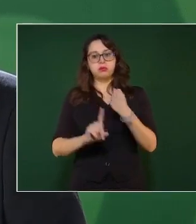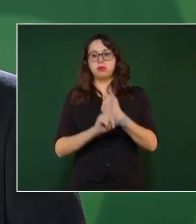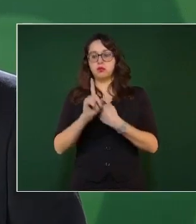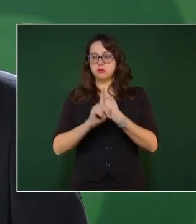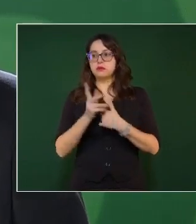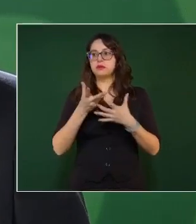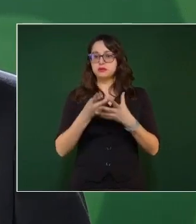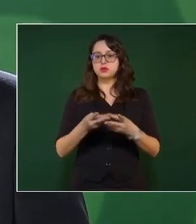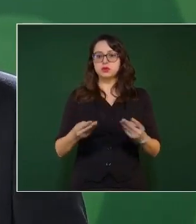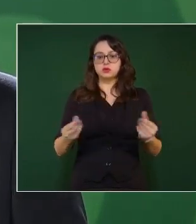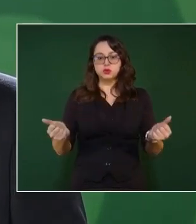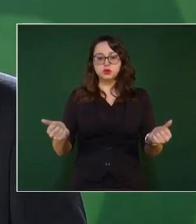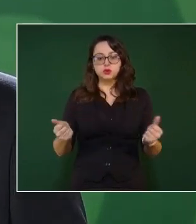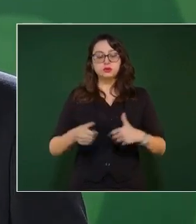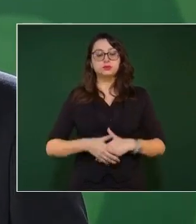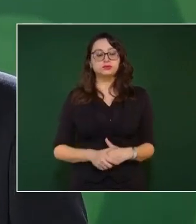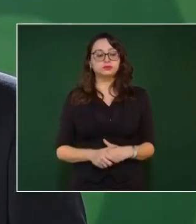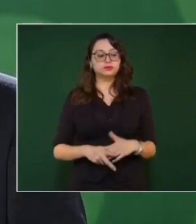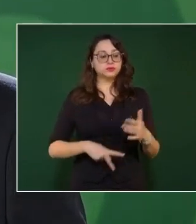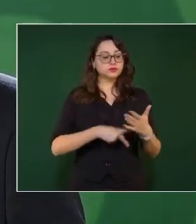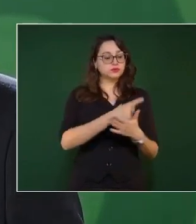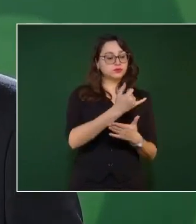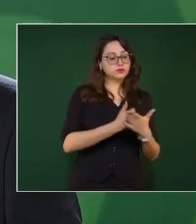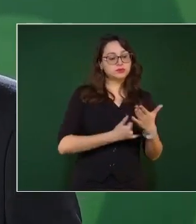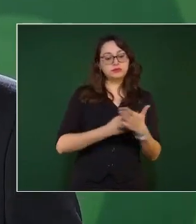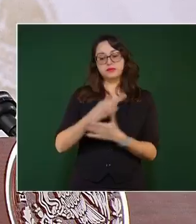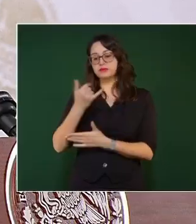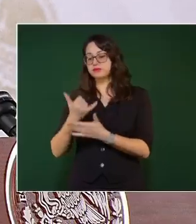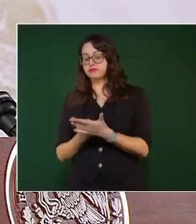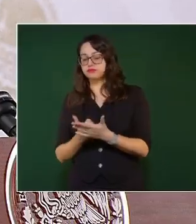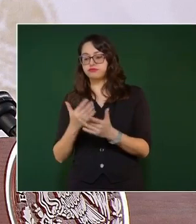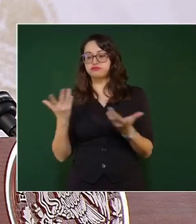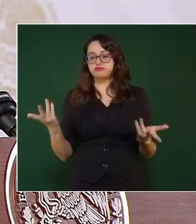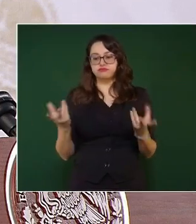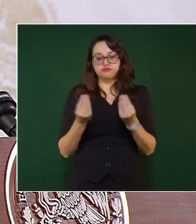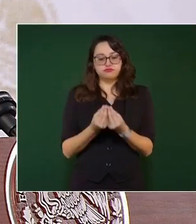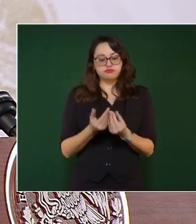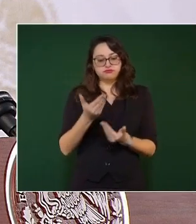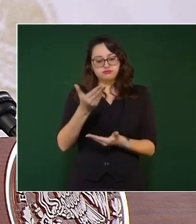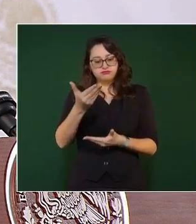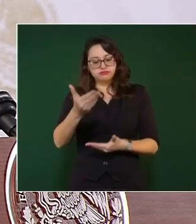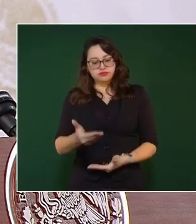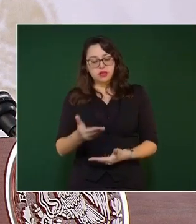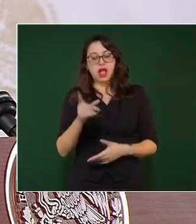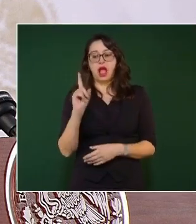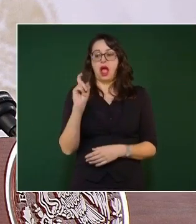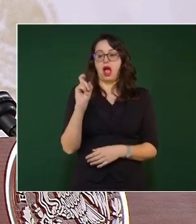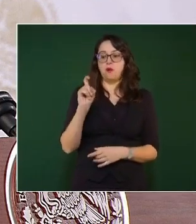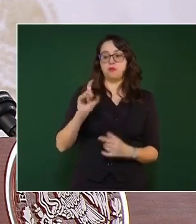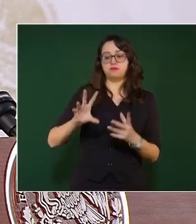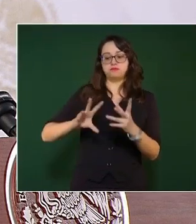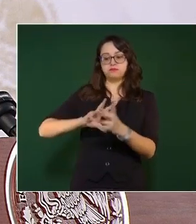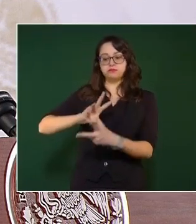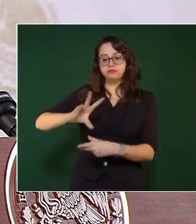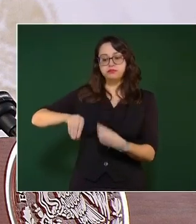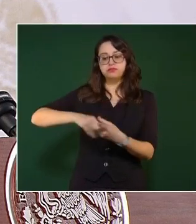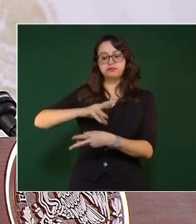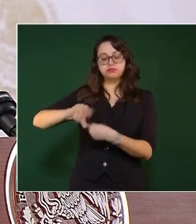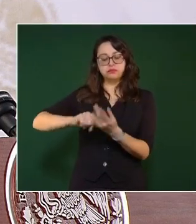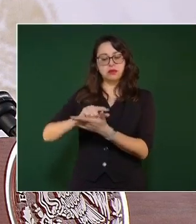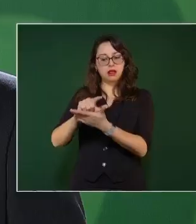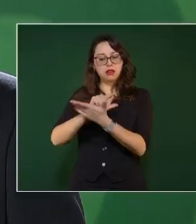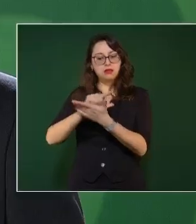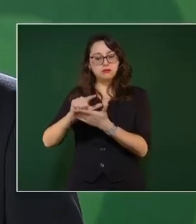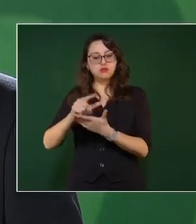validarán coordinadamente los proyectos ejecutivos de la infraestructura para tratamiento de aguas residuales y potabilizar el